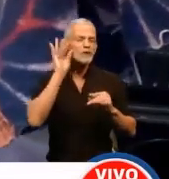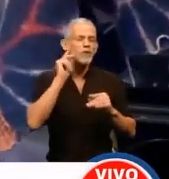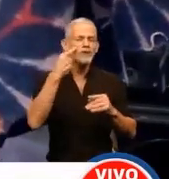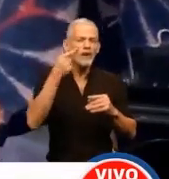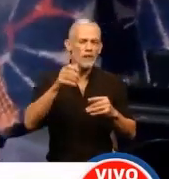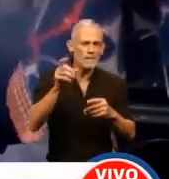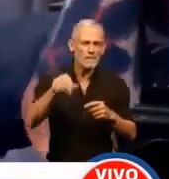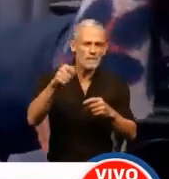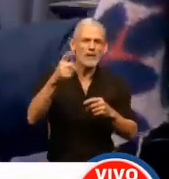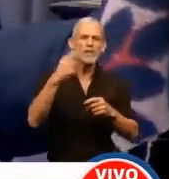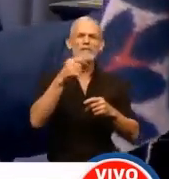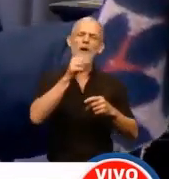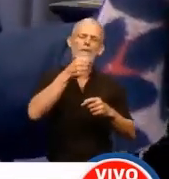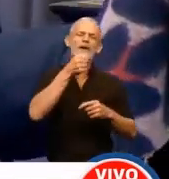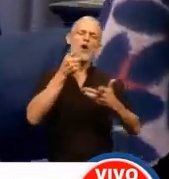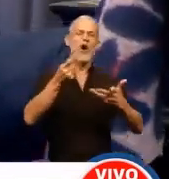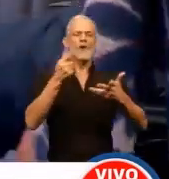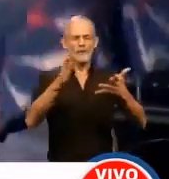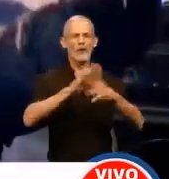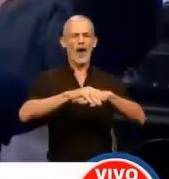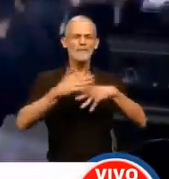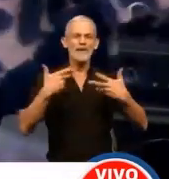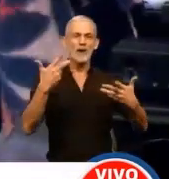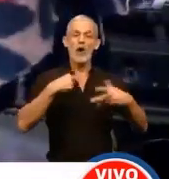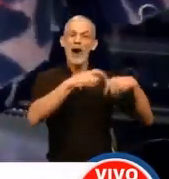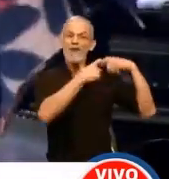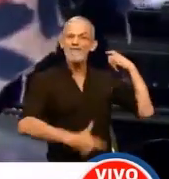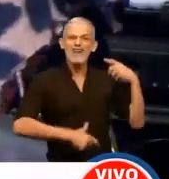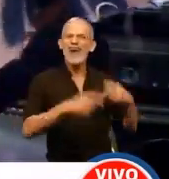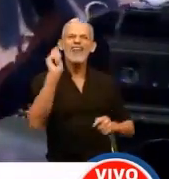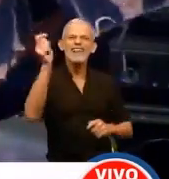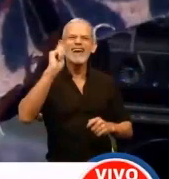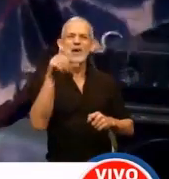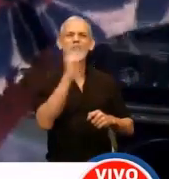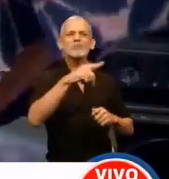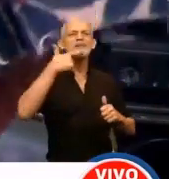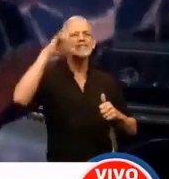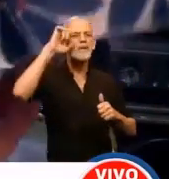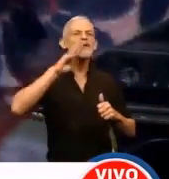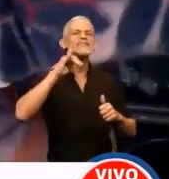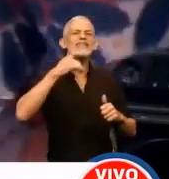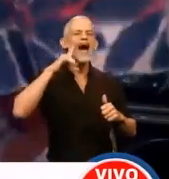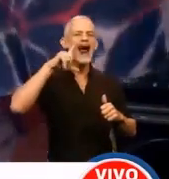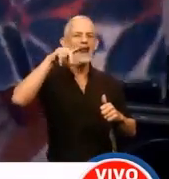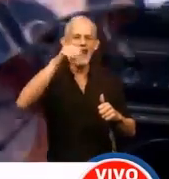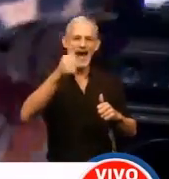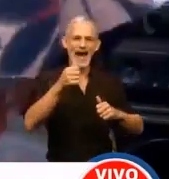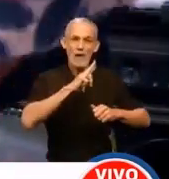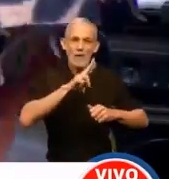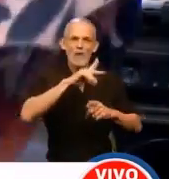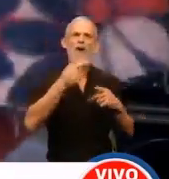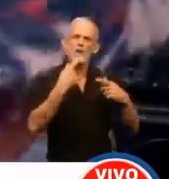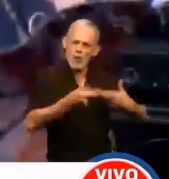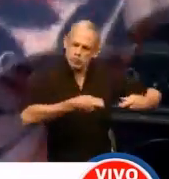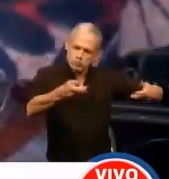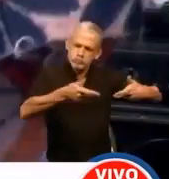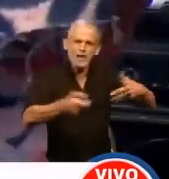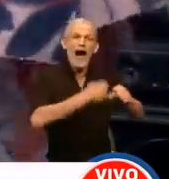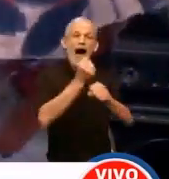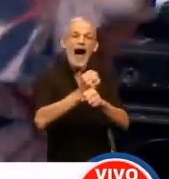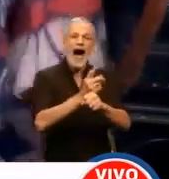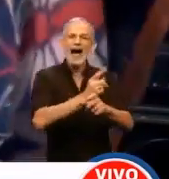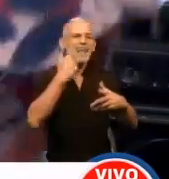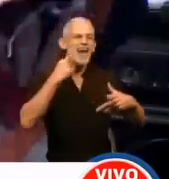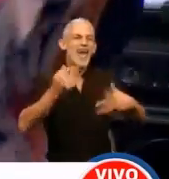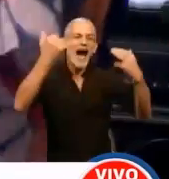No se escucha. Póngame micrófono, mi amigo. Esta es la frazada de Sebastiana, que dijo usar hasta el día que tengamos